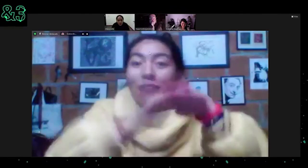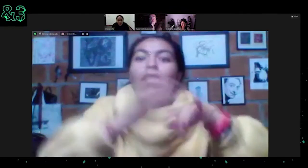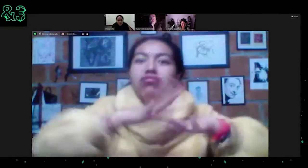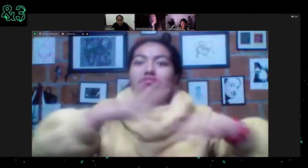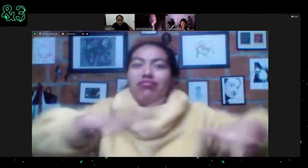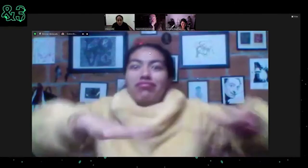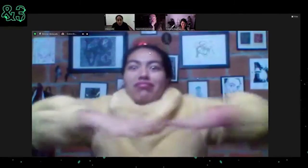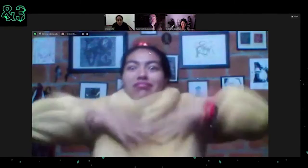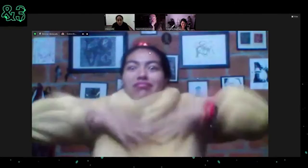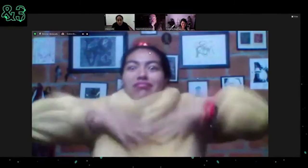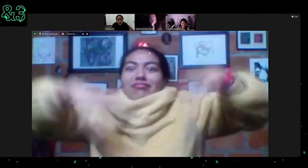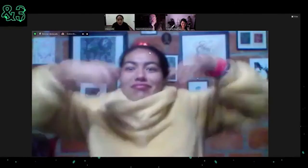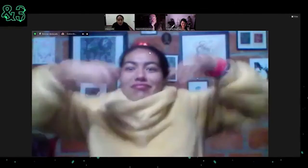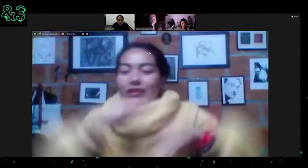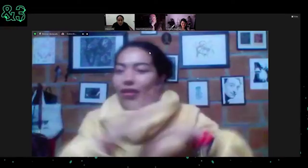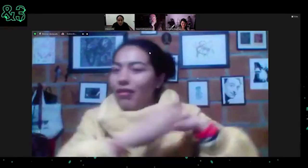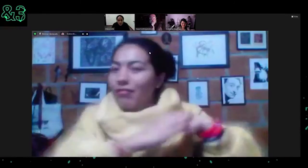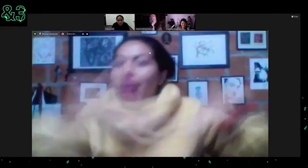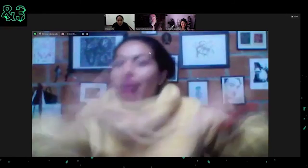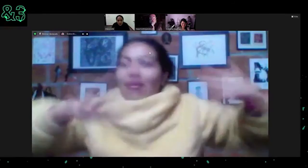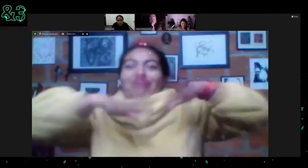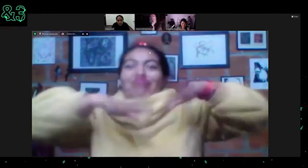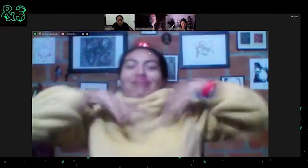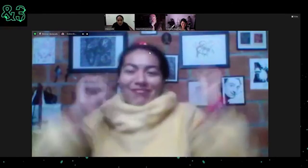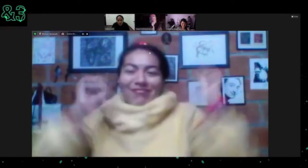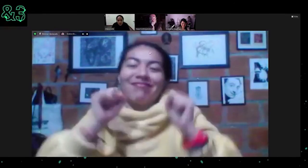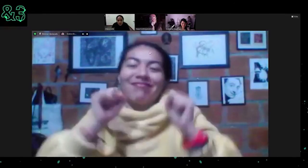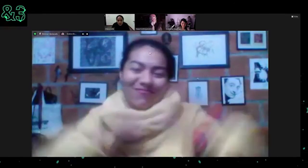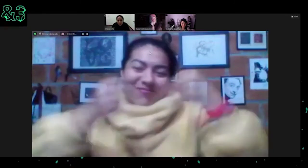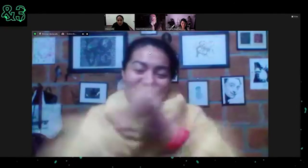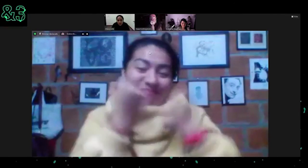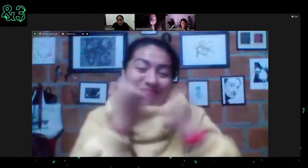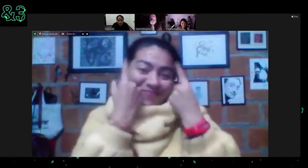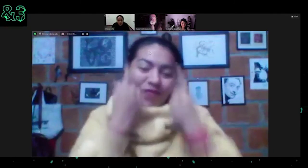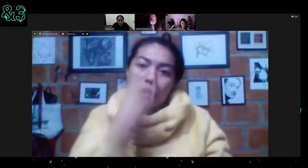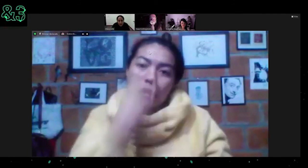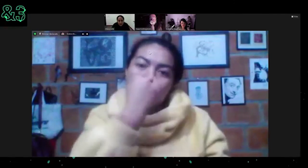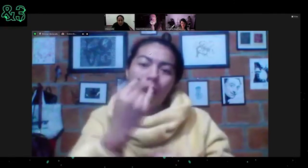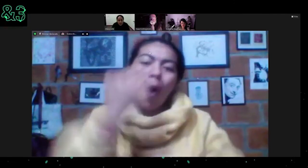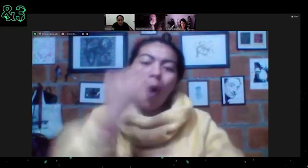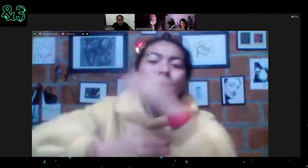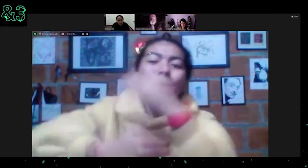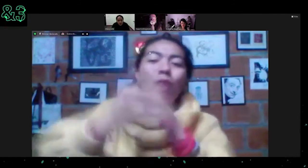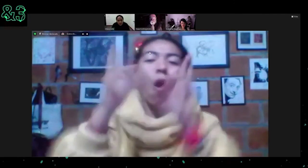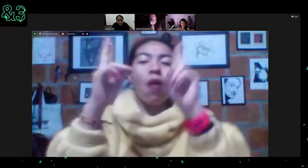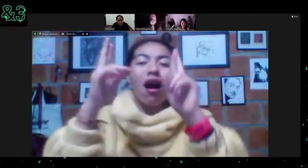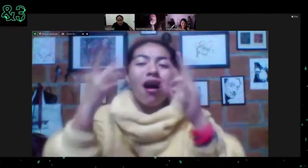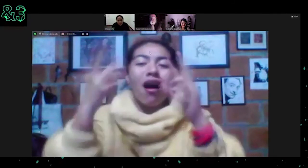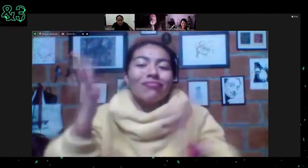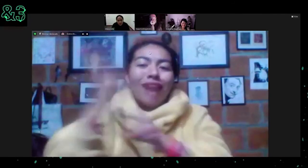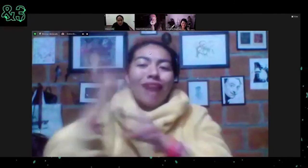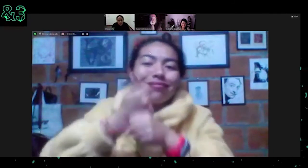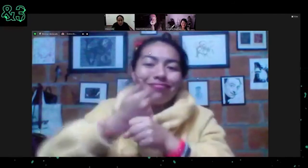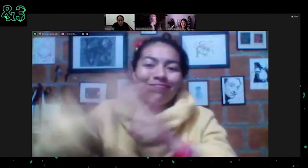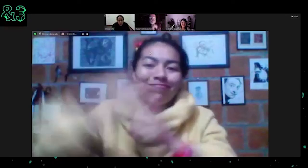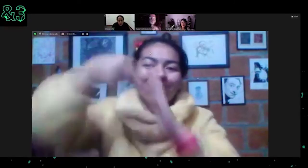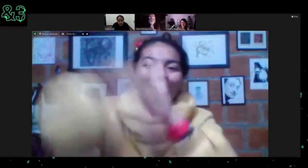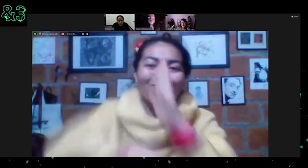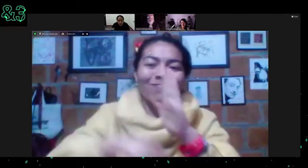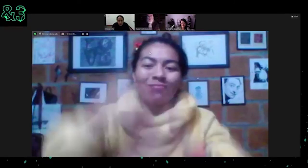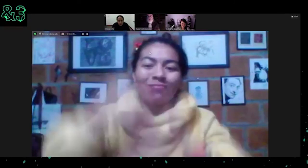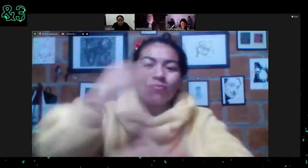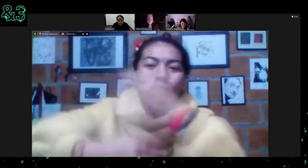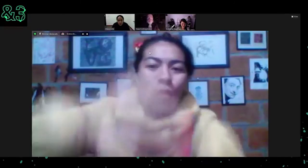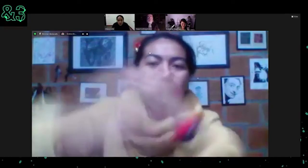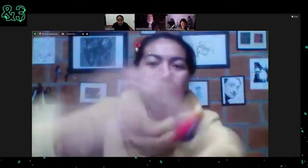puede escuchar, pero yo percibo los gritos, lo que sucede en la calle, todos esos sonidos que son